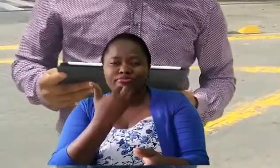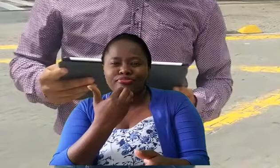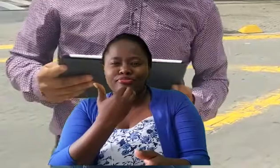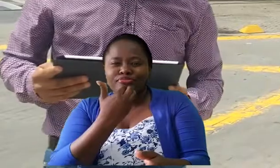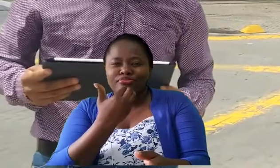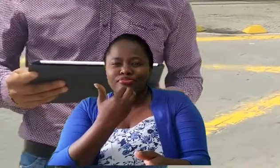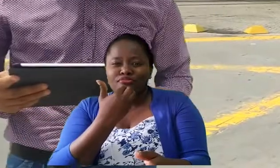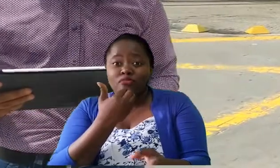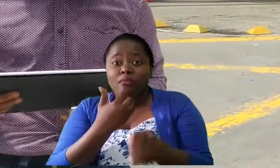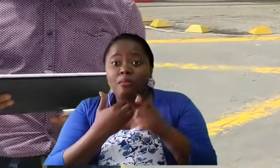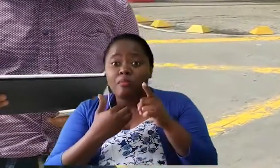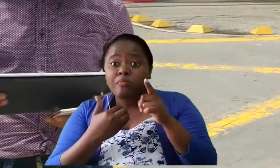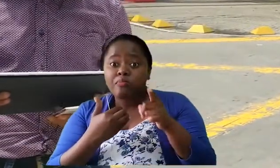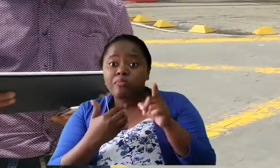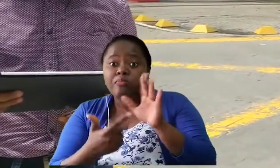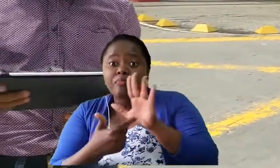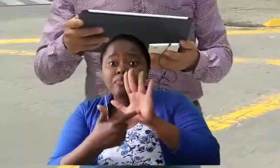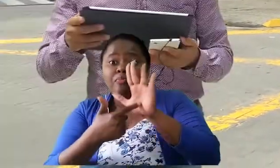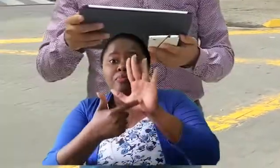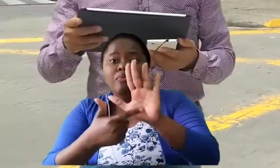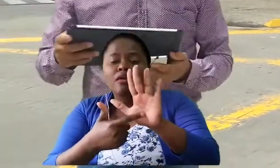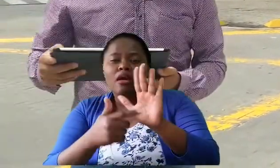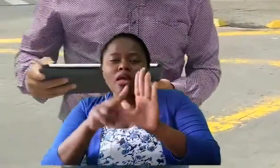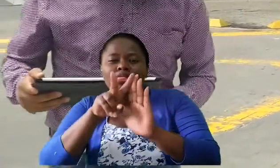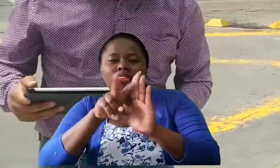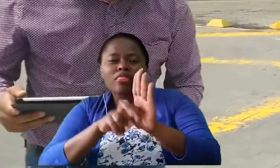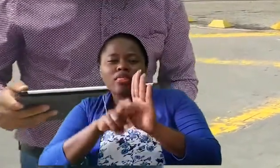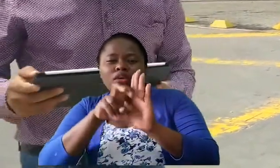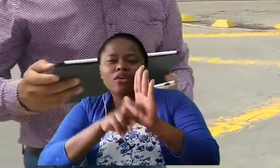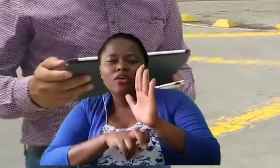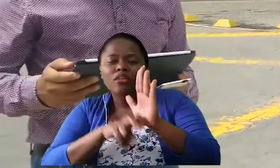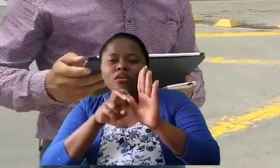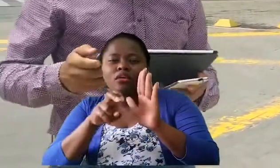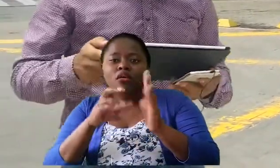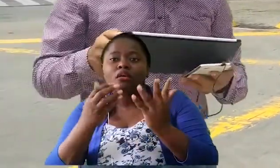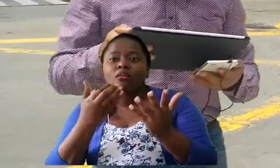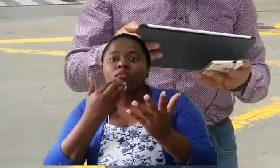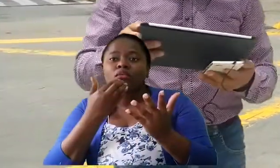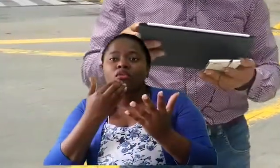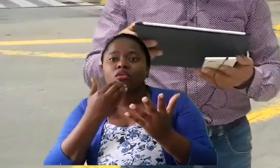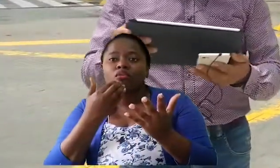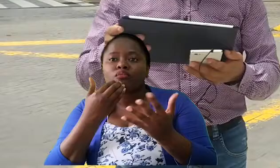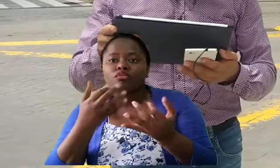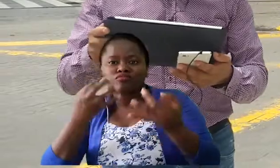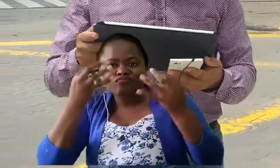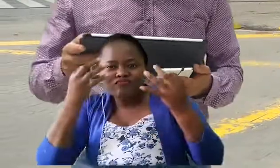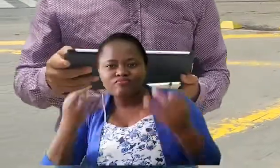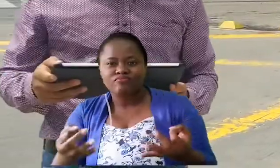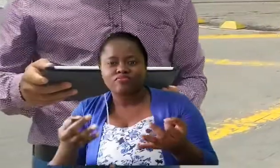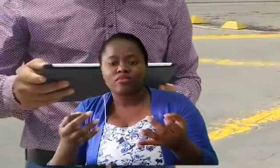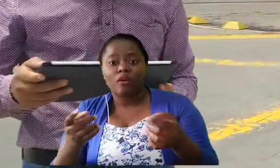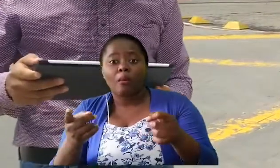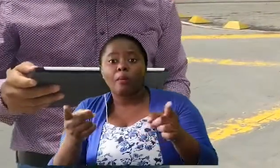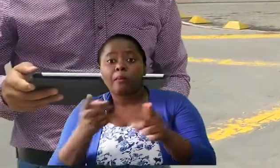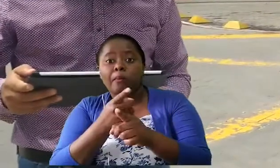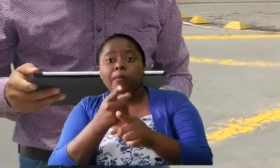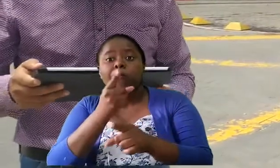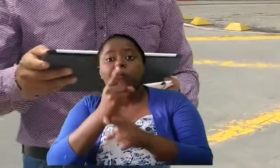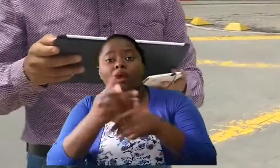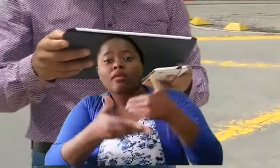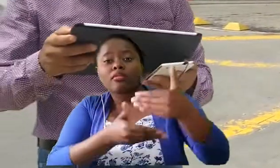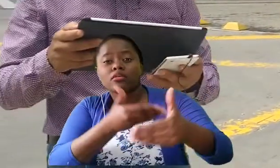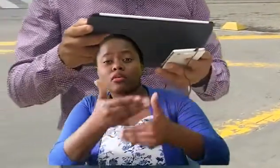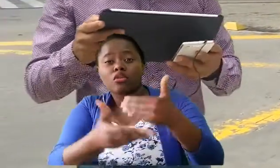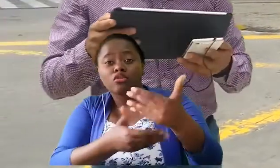como la teoría de la confirmación, según la cual en el desarrollo de la ciencia ningún dato